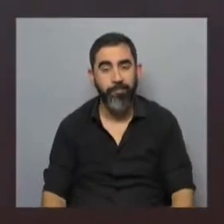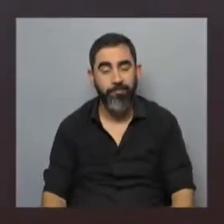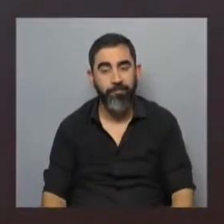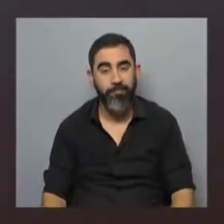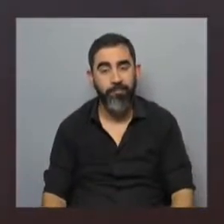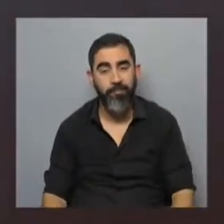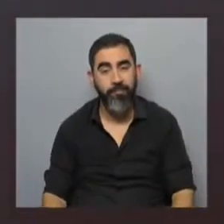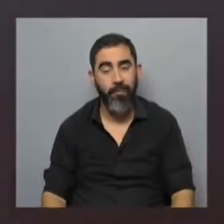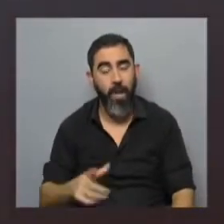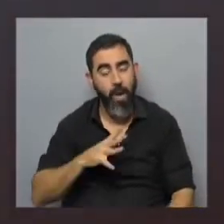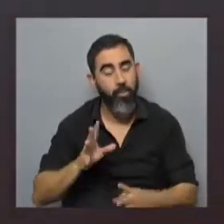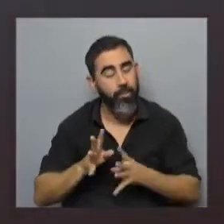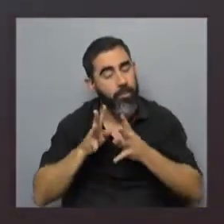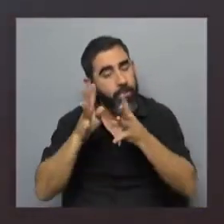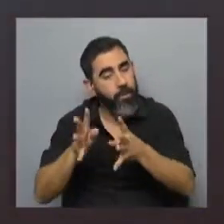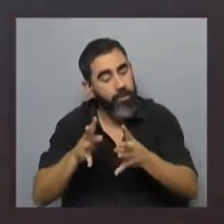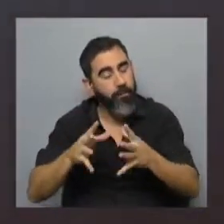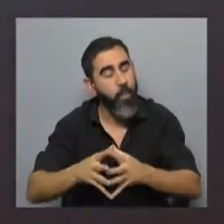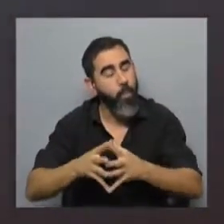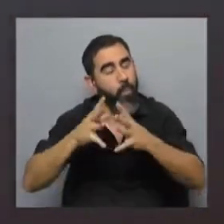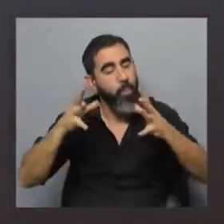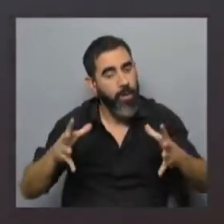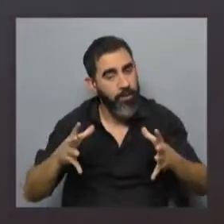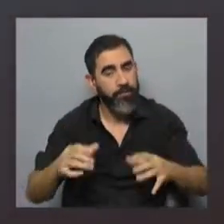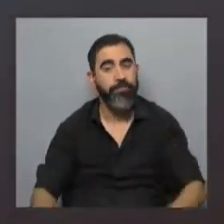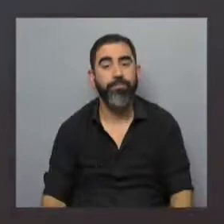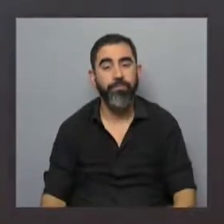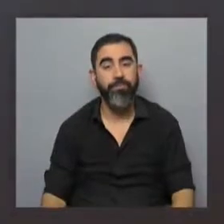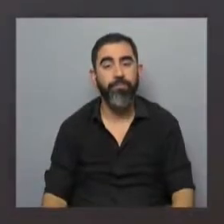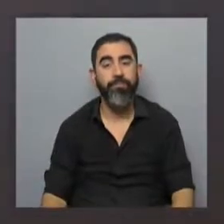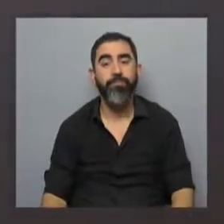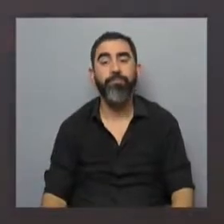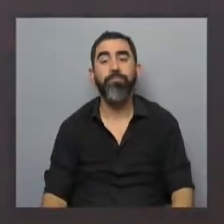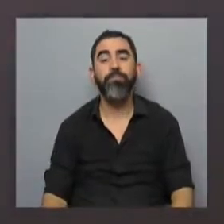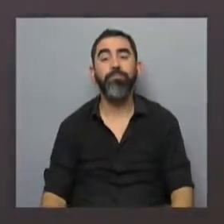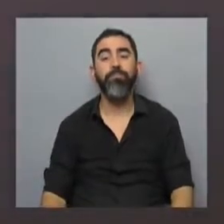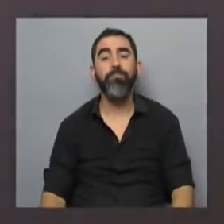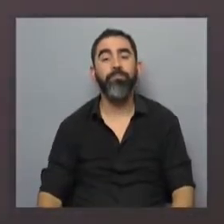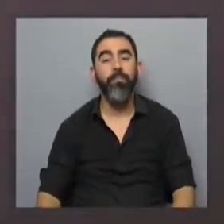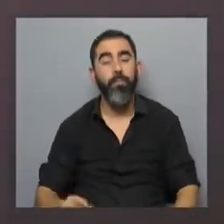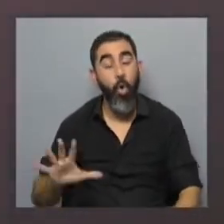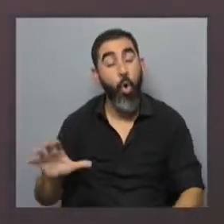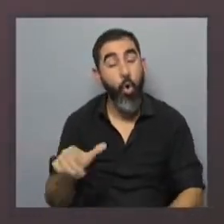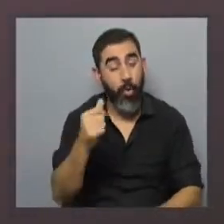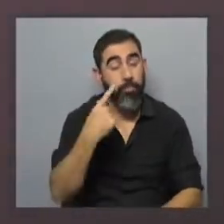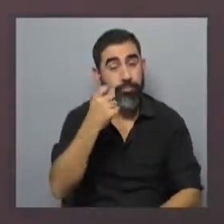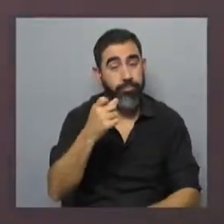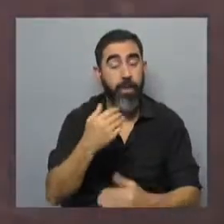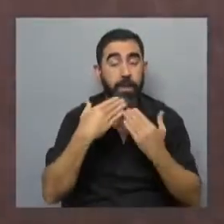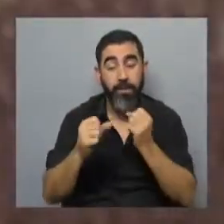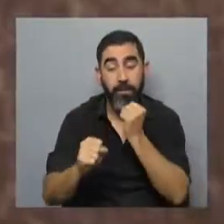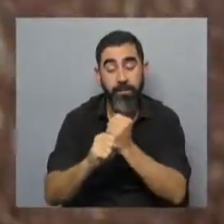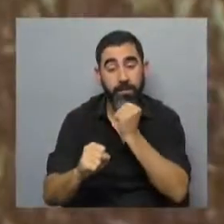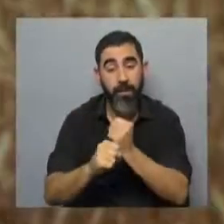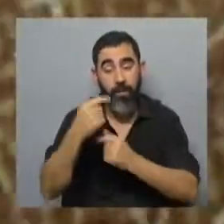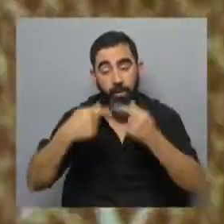involucra un gran desafío en donde se quiera mirar. Pero hemos logrado identificar, gracias al trabajo